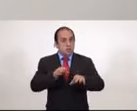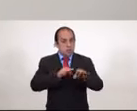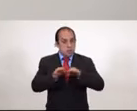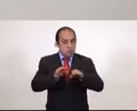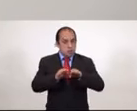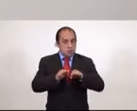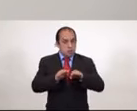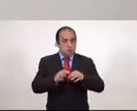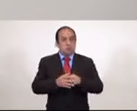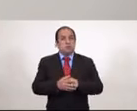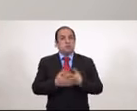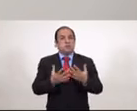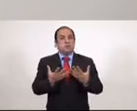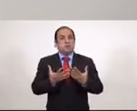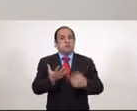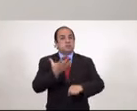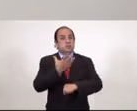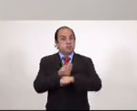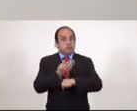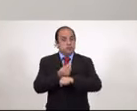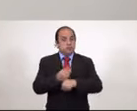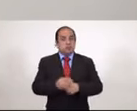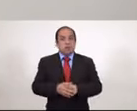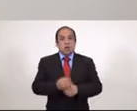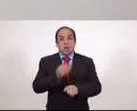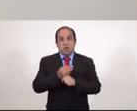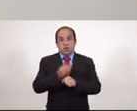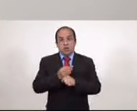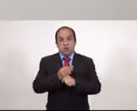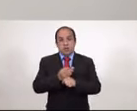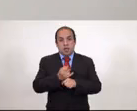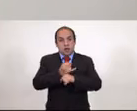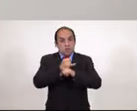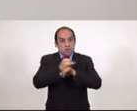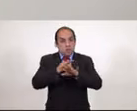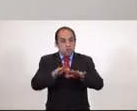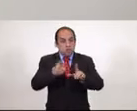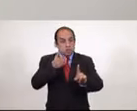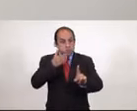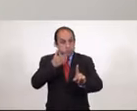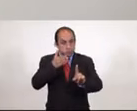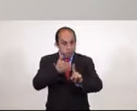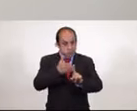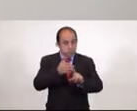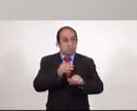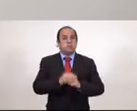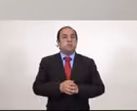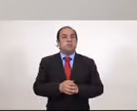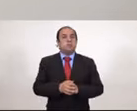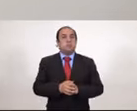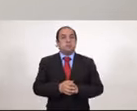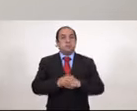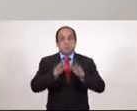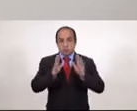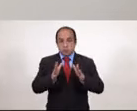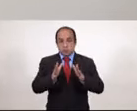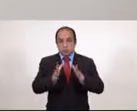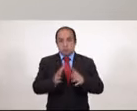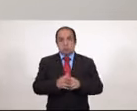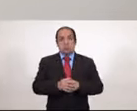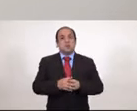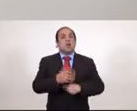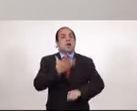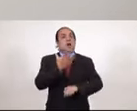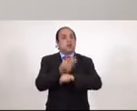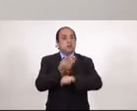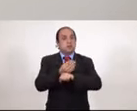reparación. En este momento la parte central del informe es que ha quedado restituido